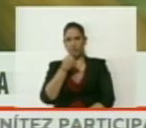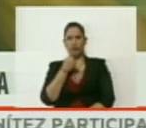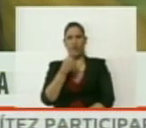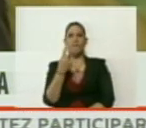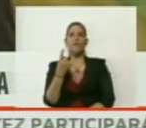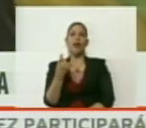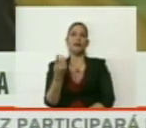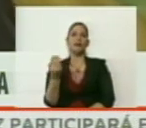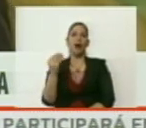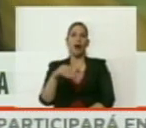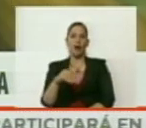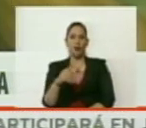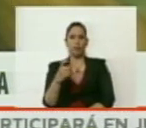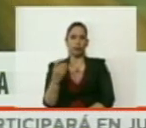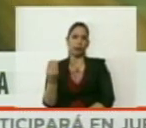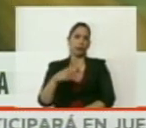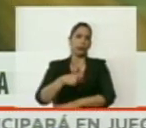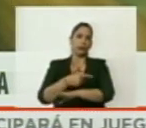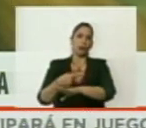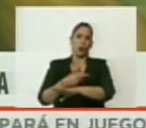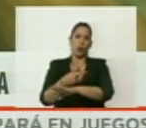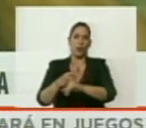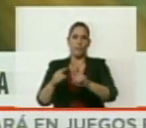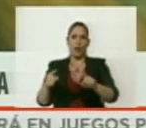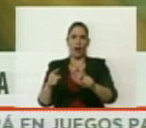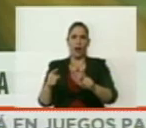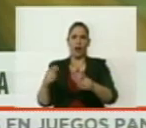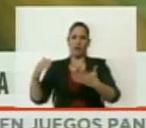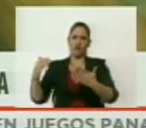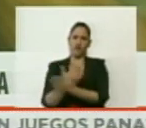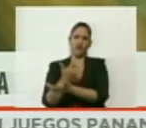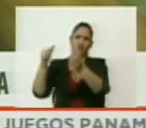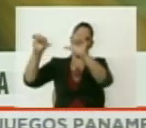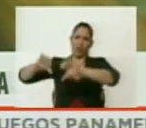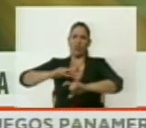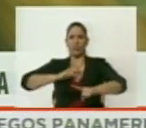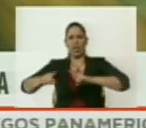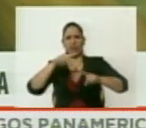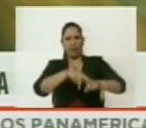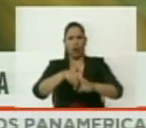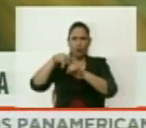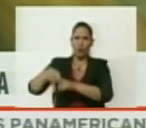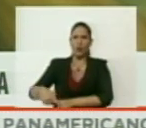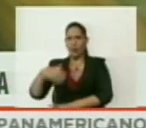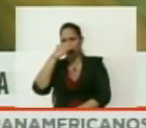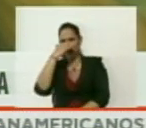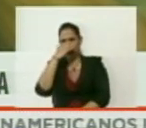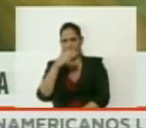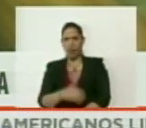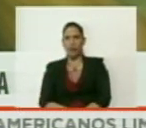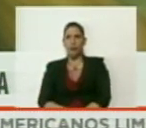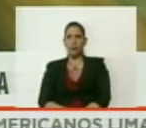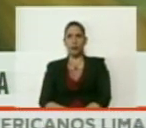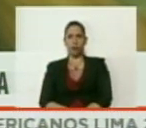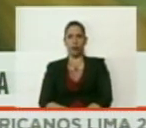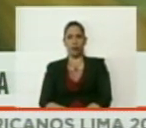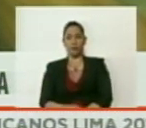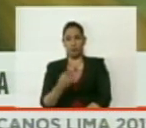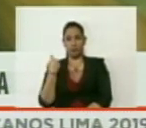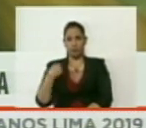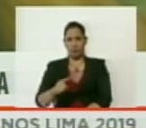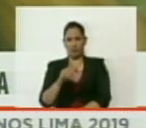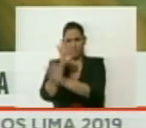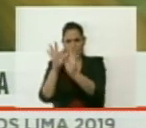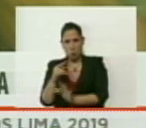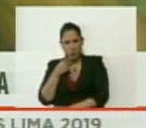faltaban horas para que cayera la dictadura criminal, y tienen el descaro, el